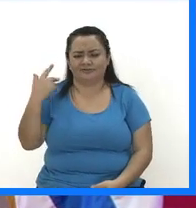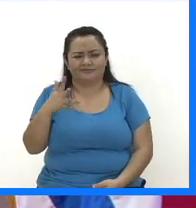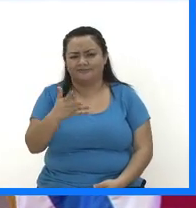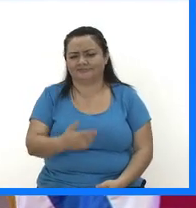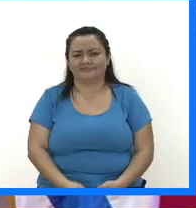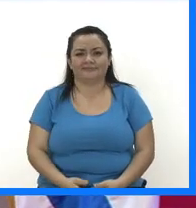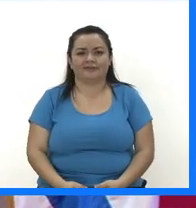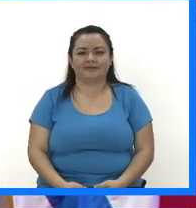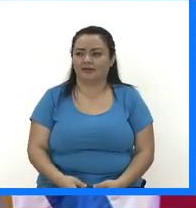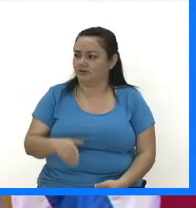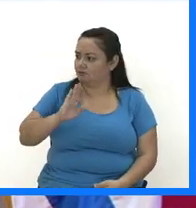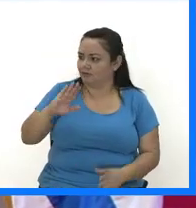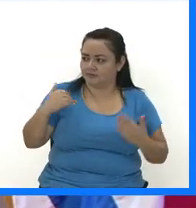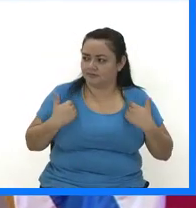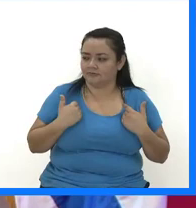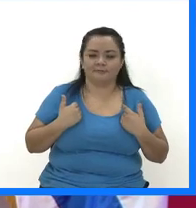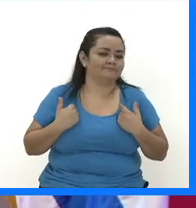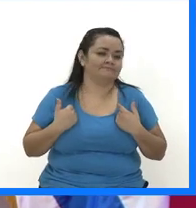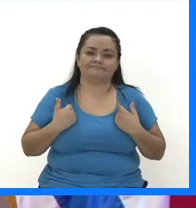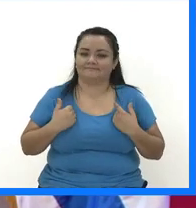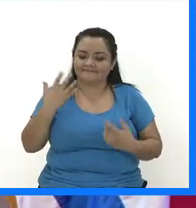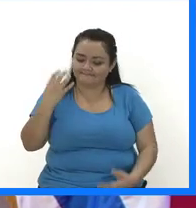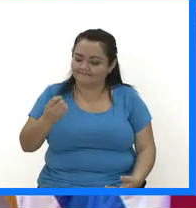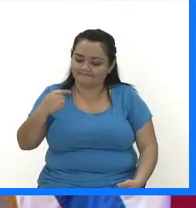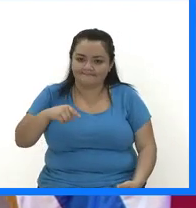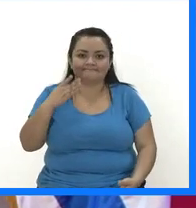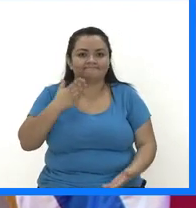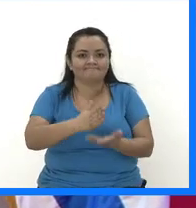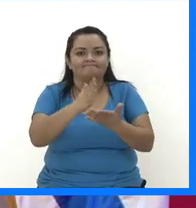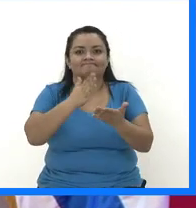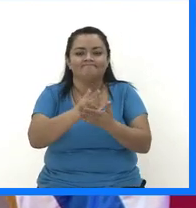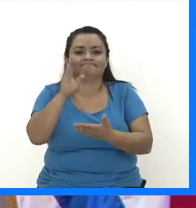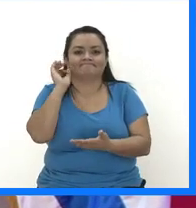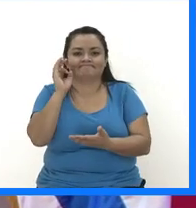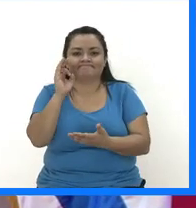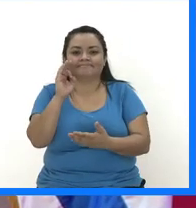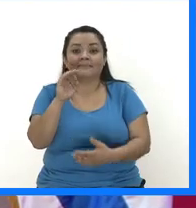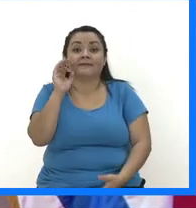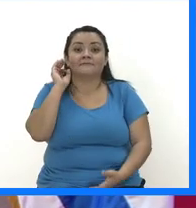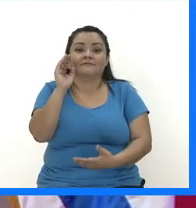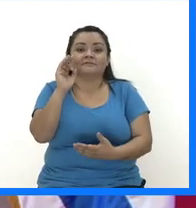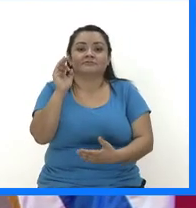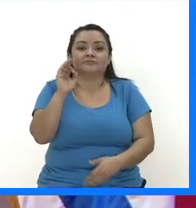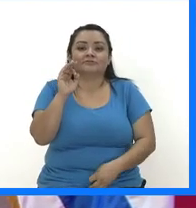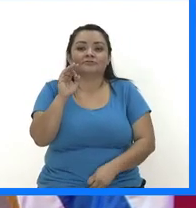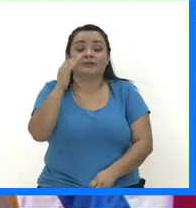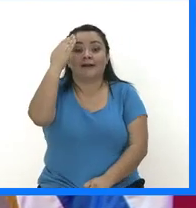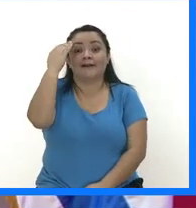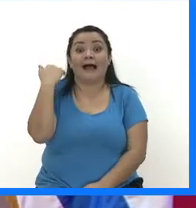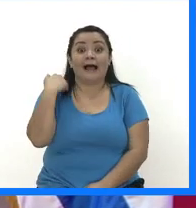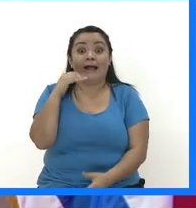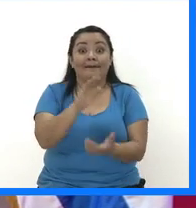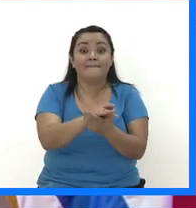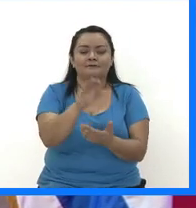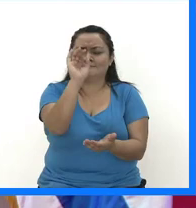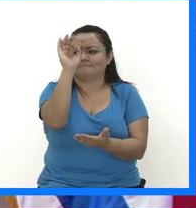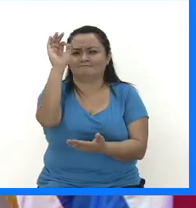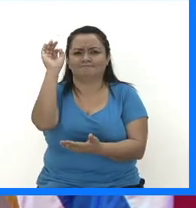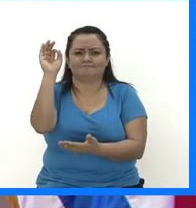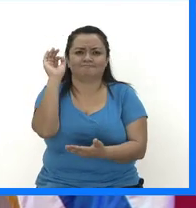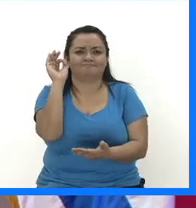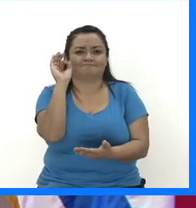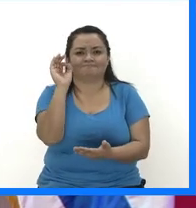y nunca se vivió nunca dejó venir pastor mientras él no estuvo predicando con su mujer la que venía a predicar no me